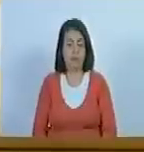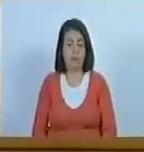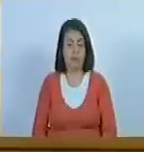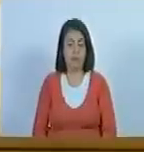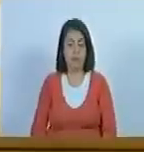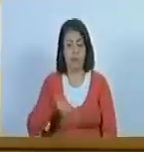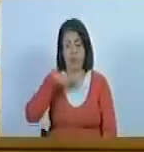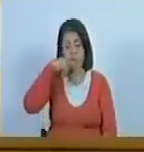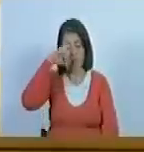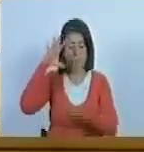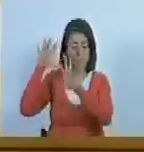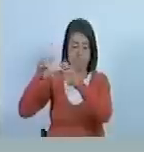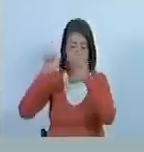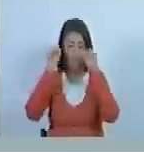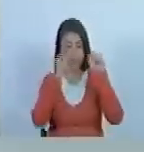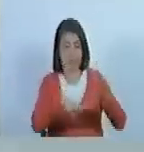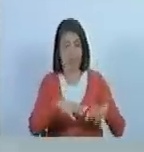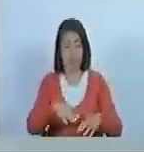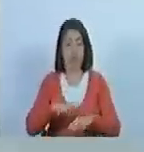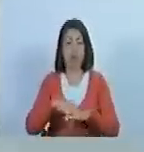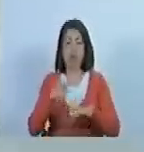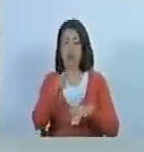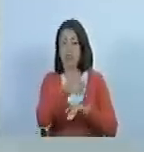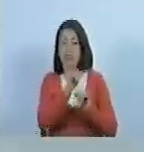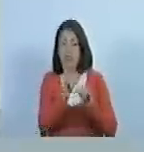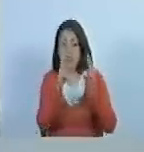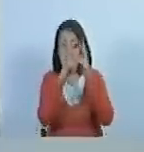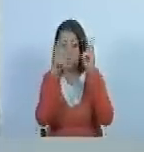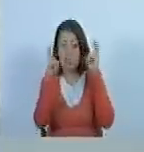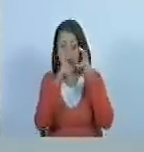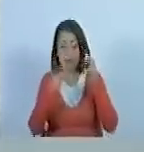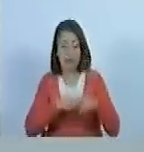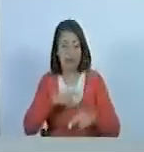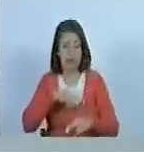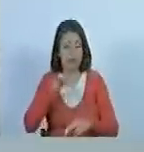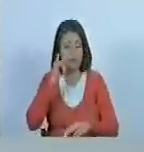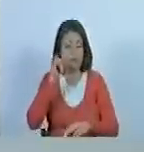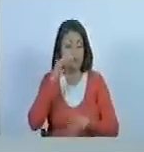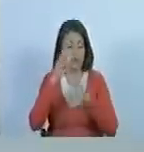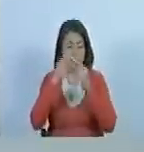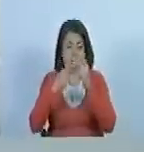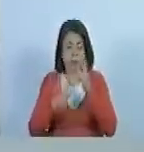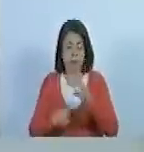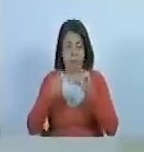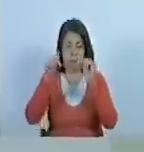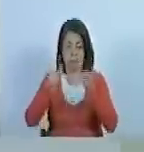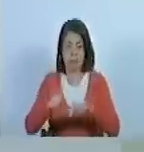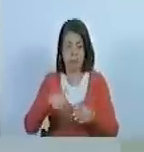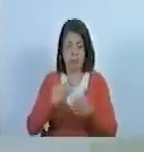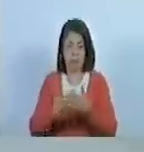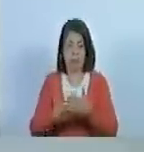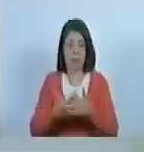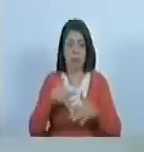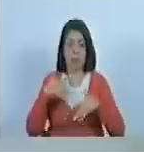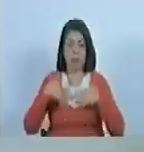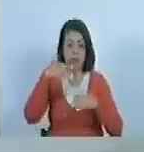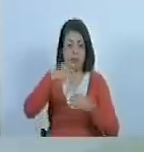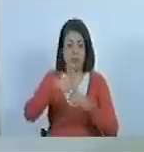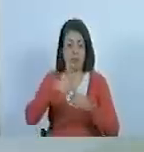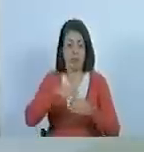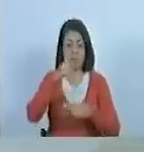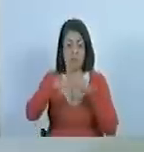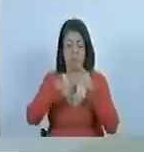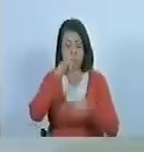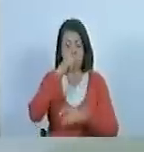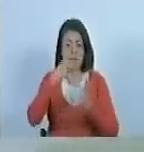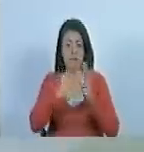Padres fueron sacados a la fuerza por grabar. De este tipo de falsas denuncias vamos a ver muchas de aquí hasta los eventos electorales que tenemos en los